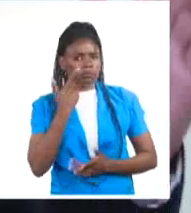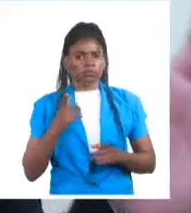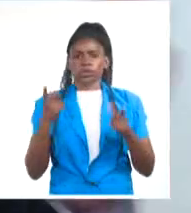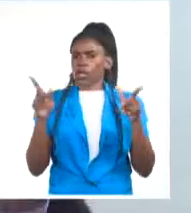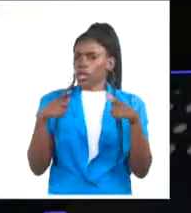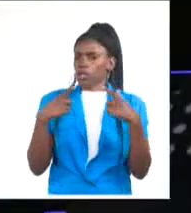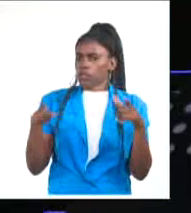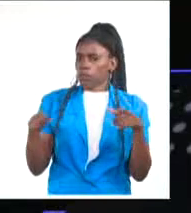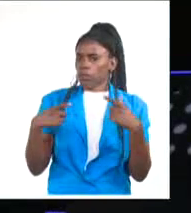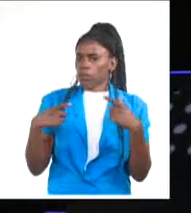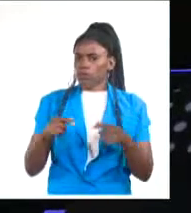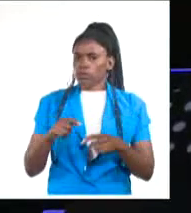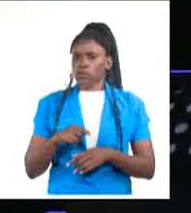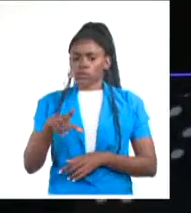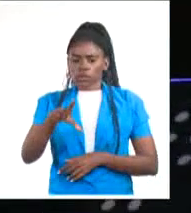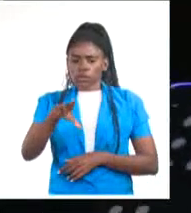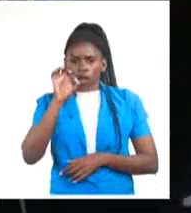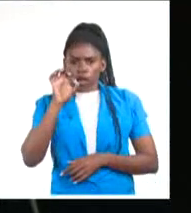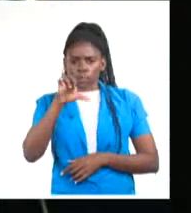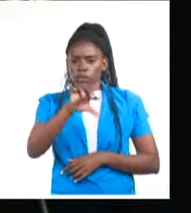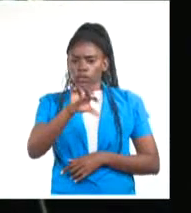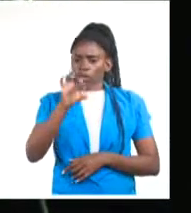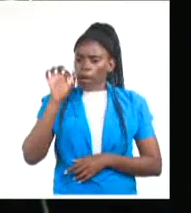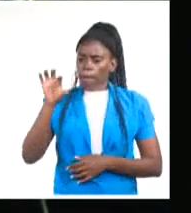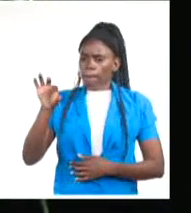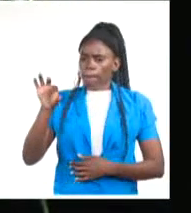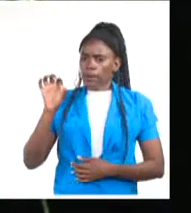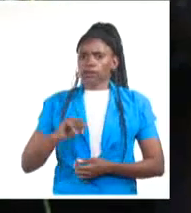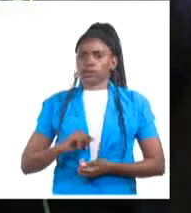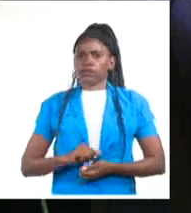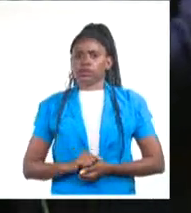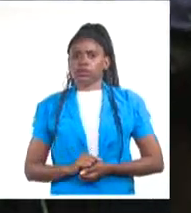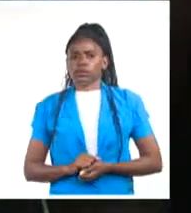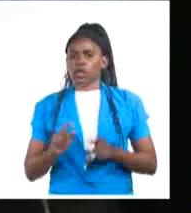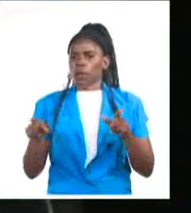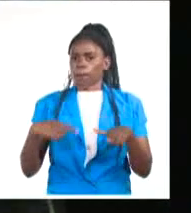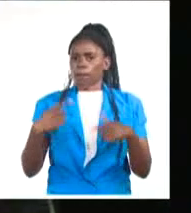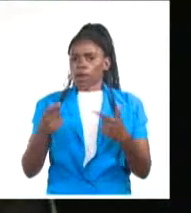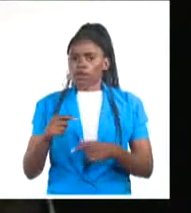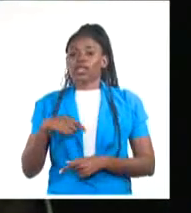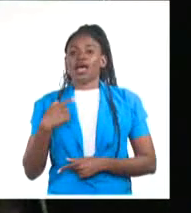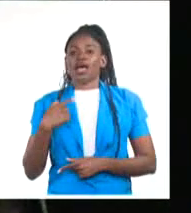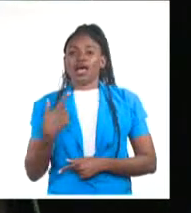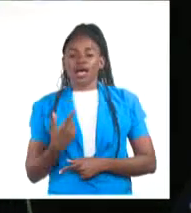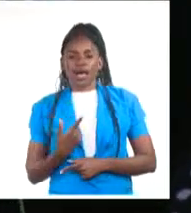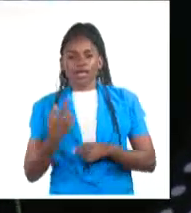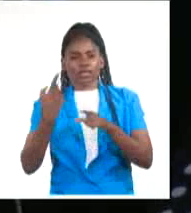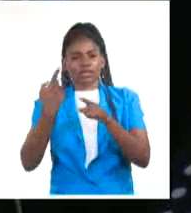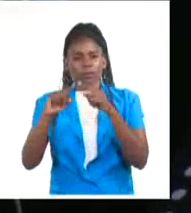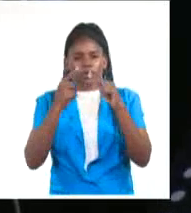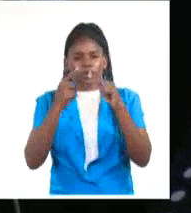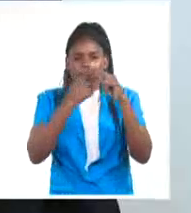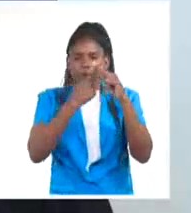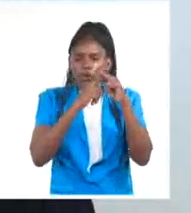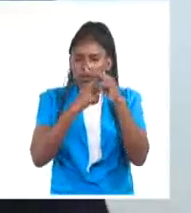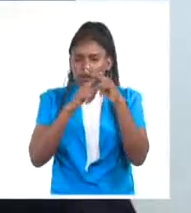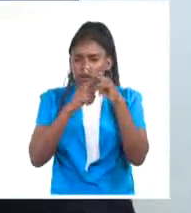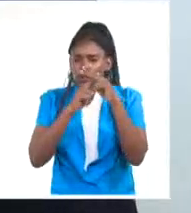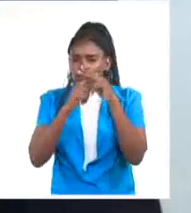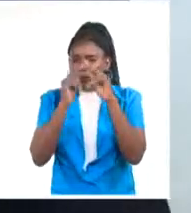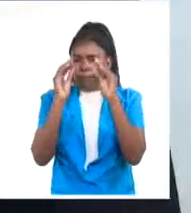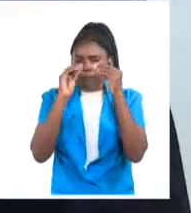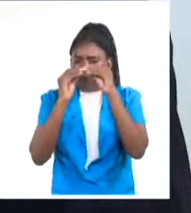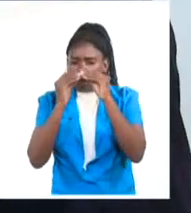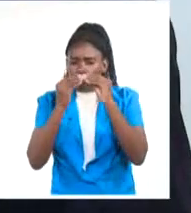Entonces, entre la arreglista y yo hicimos selecciones de temas, piezas que nos permita